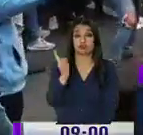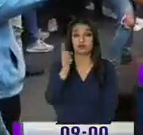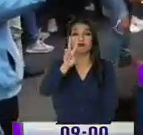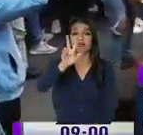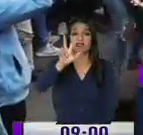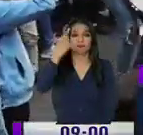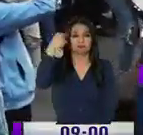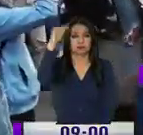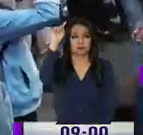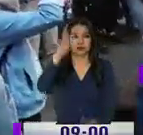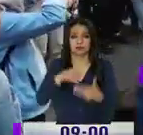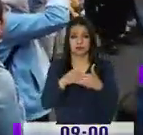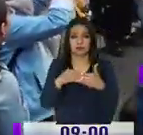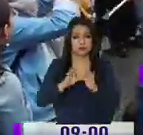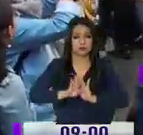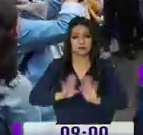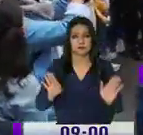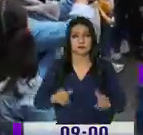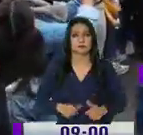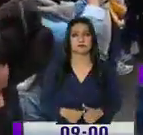millones.